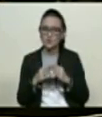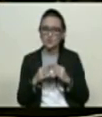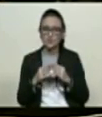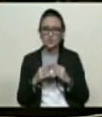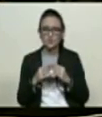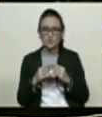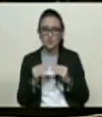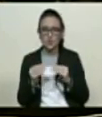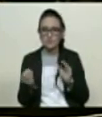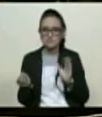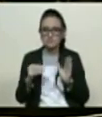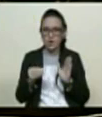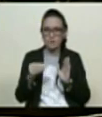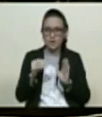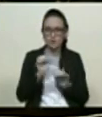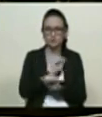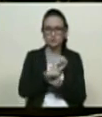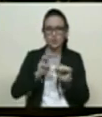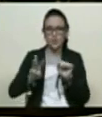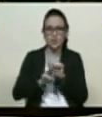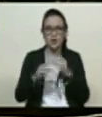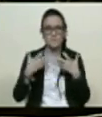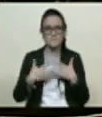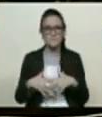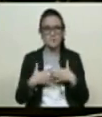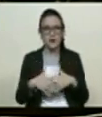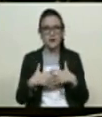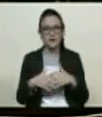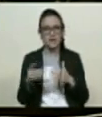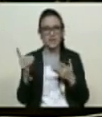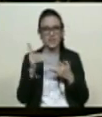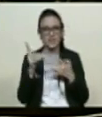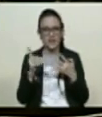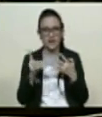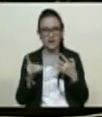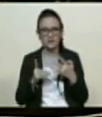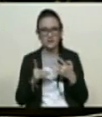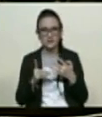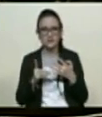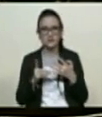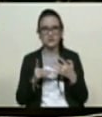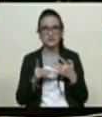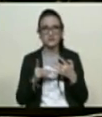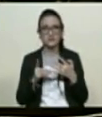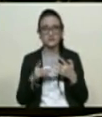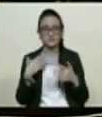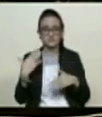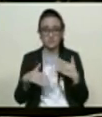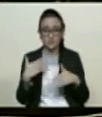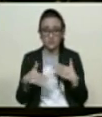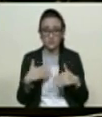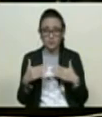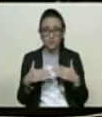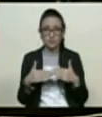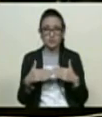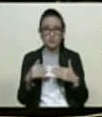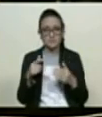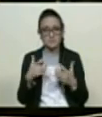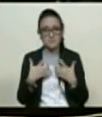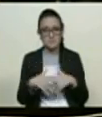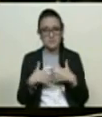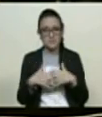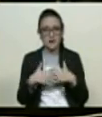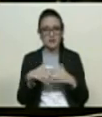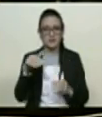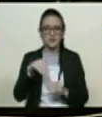los componentes, los software, las máquinas, las datas, y además de eso, la producción de esas máquinas